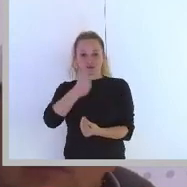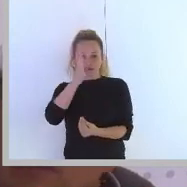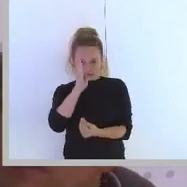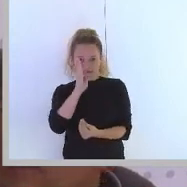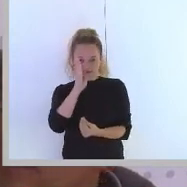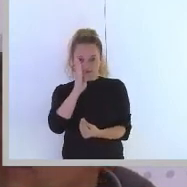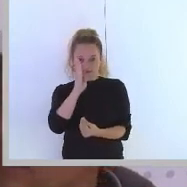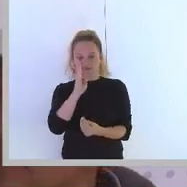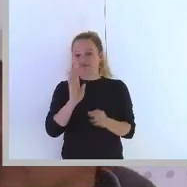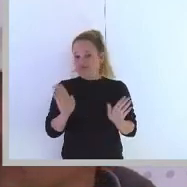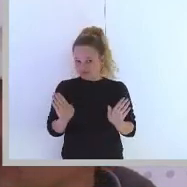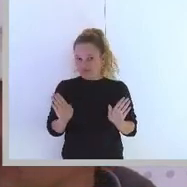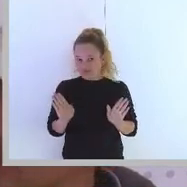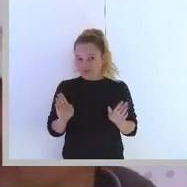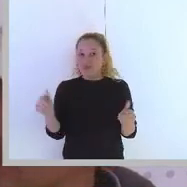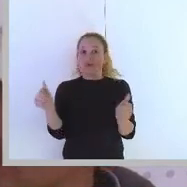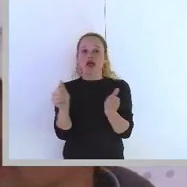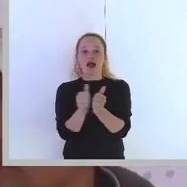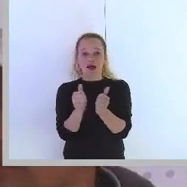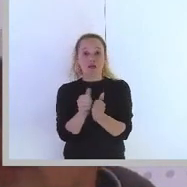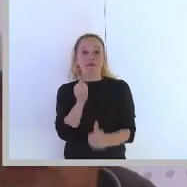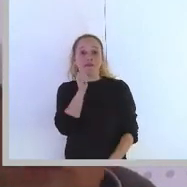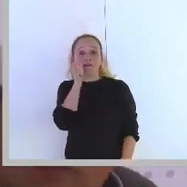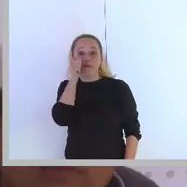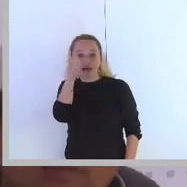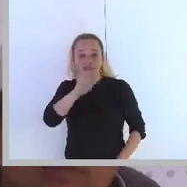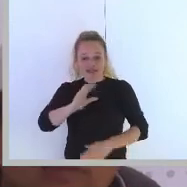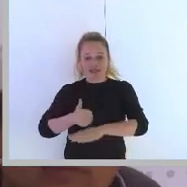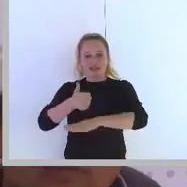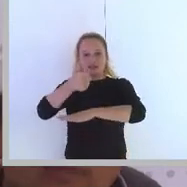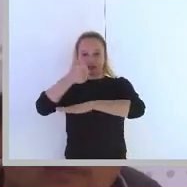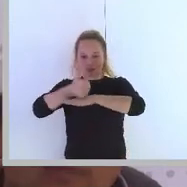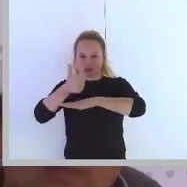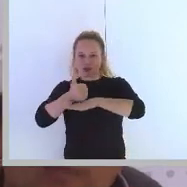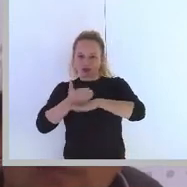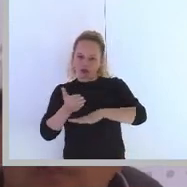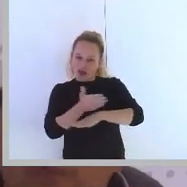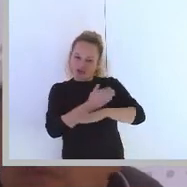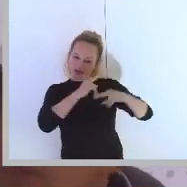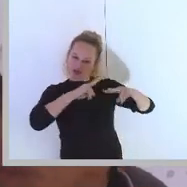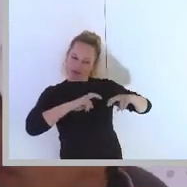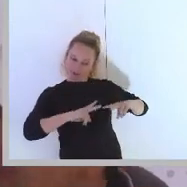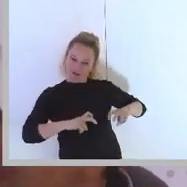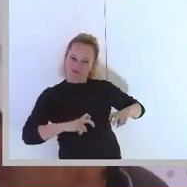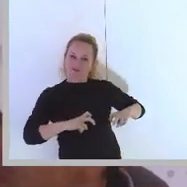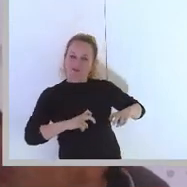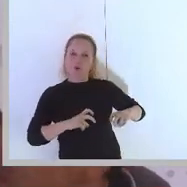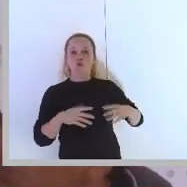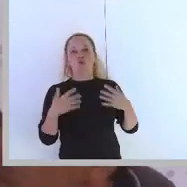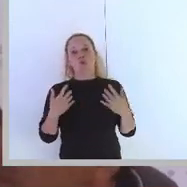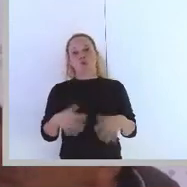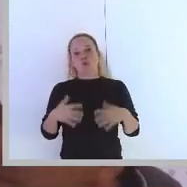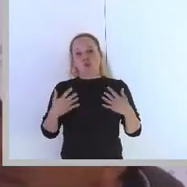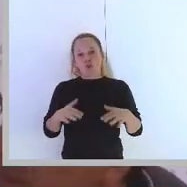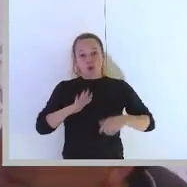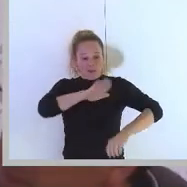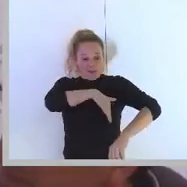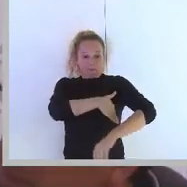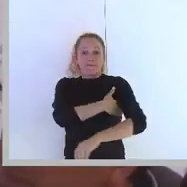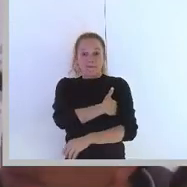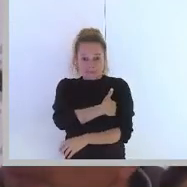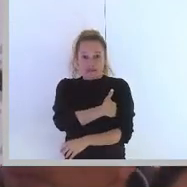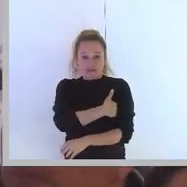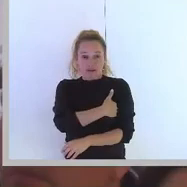y nos acompañará mañana el director de Consulta Previa, es decir, el